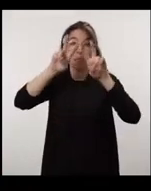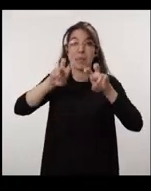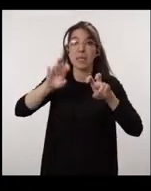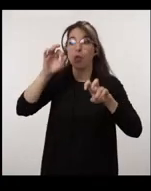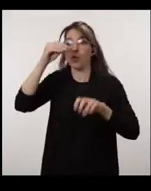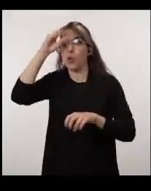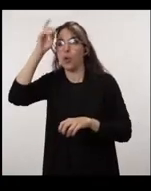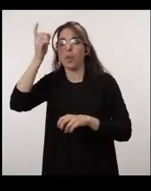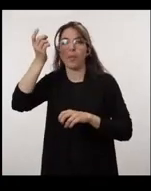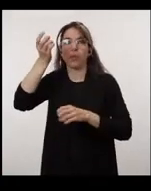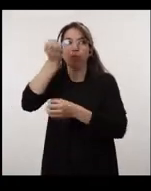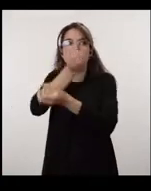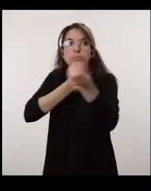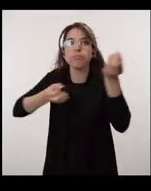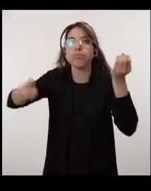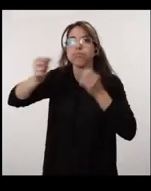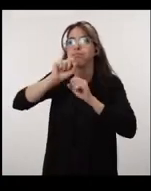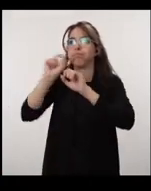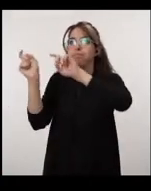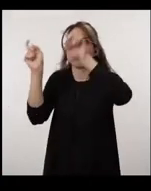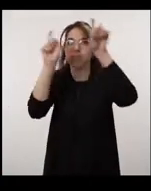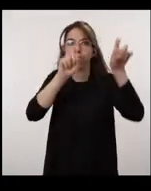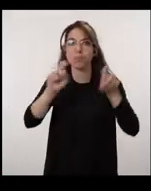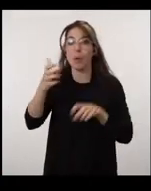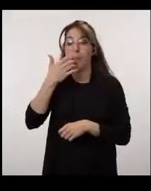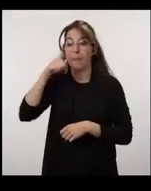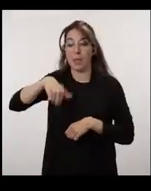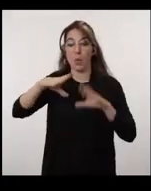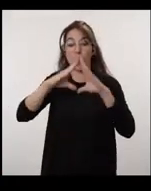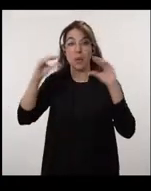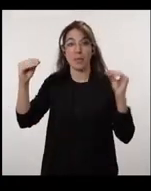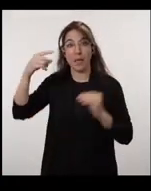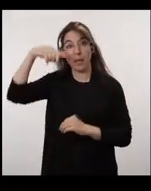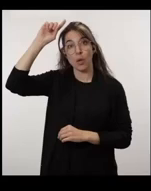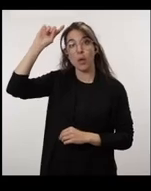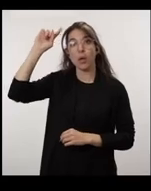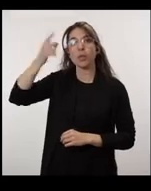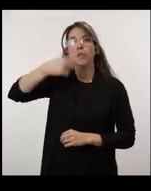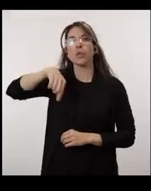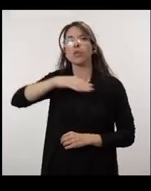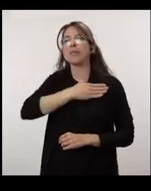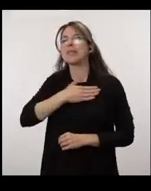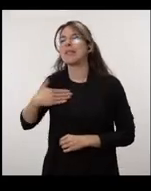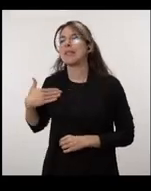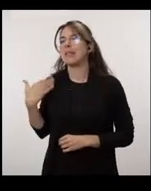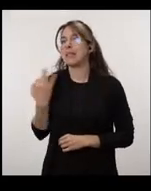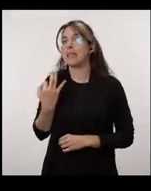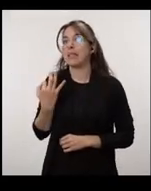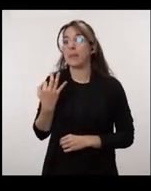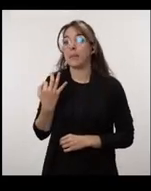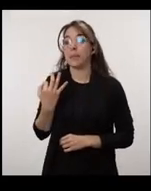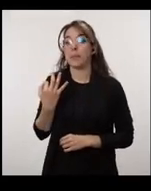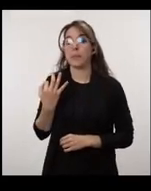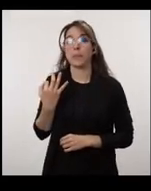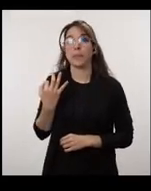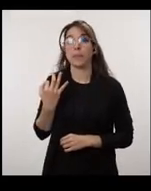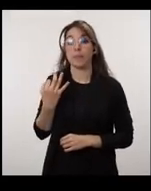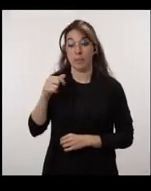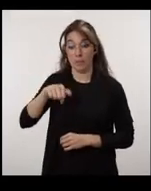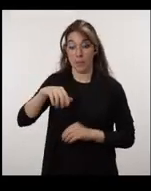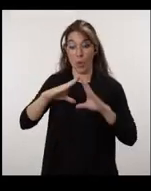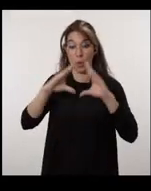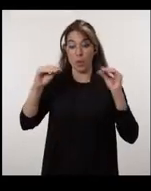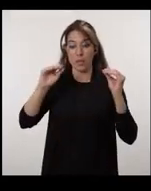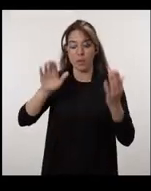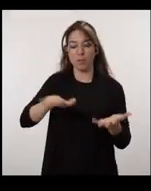y yo diría que nuestra universidad de la universidad rey juan carlos sobre todo lo que buscamos es convertir a nuestra